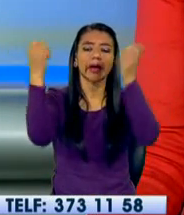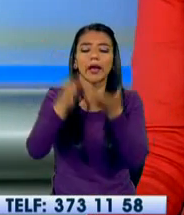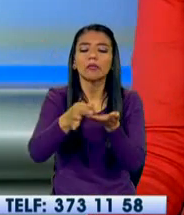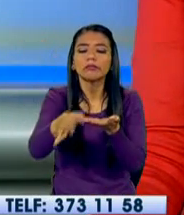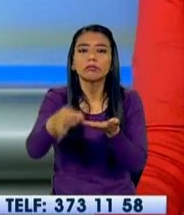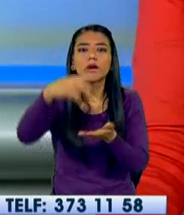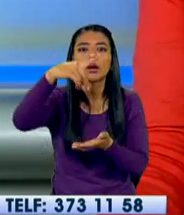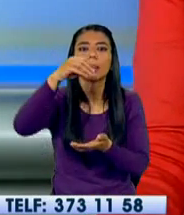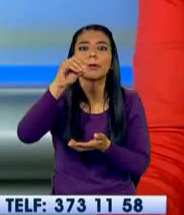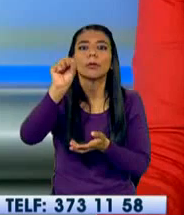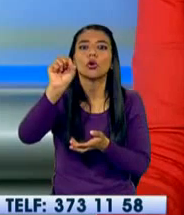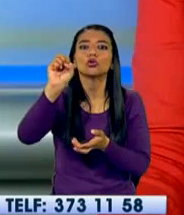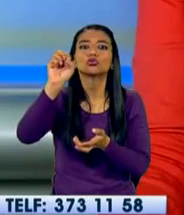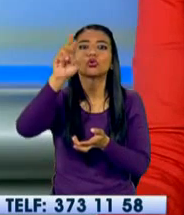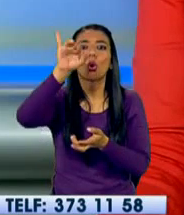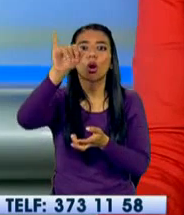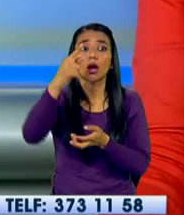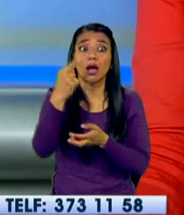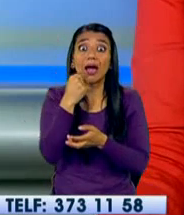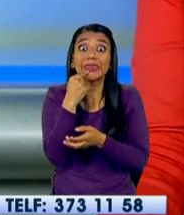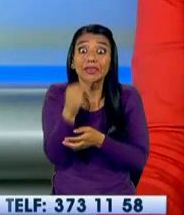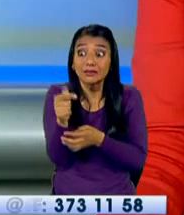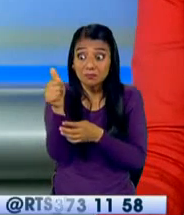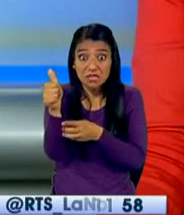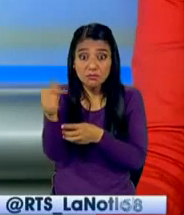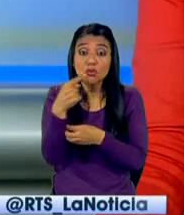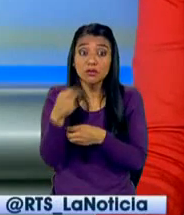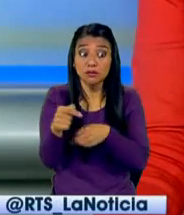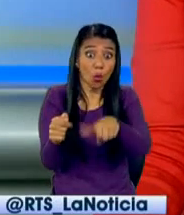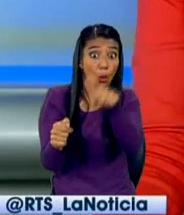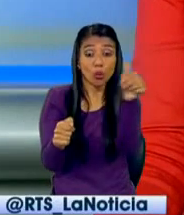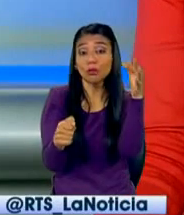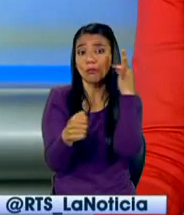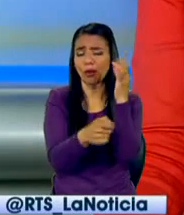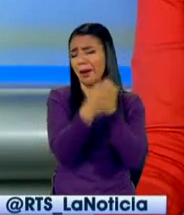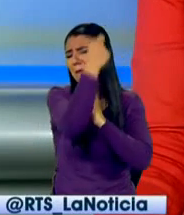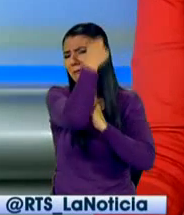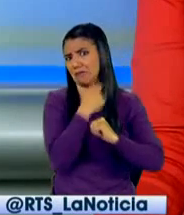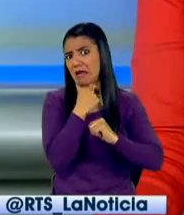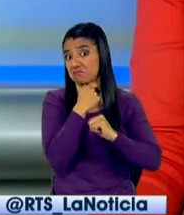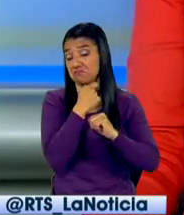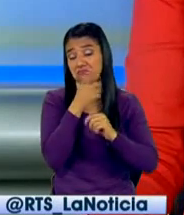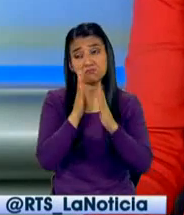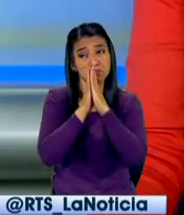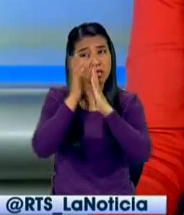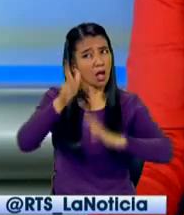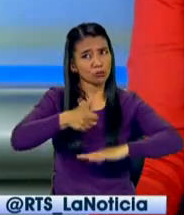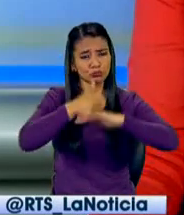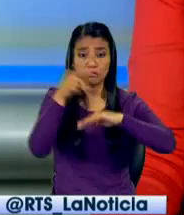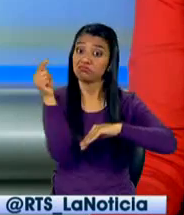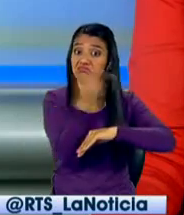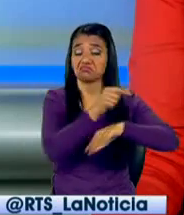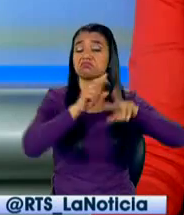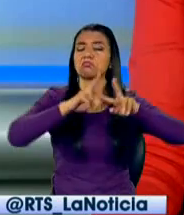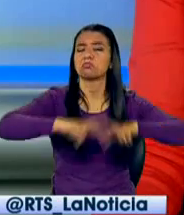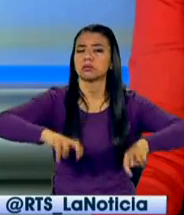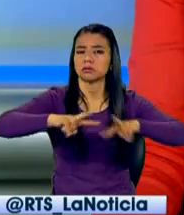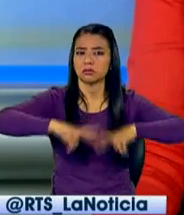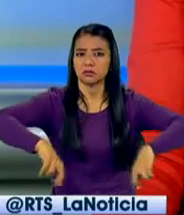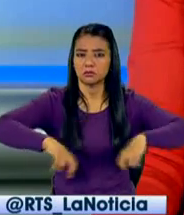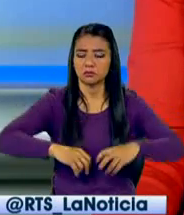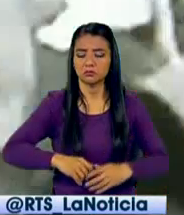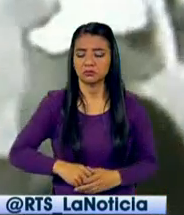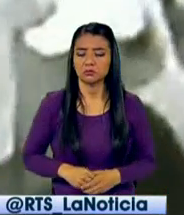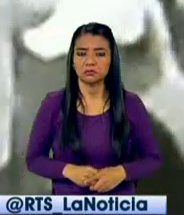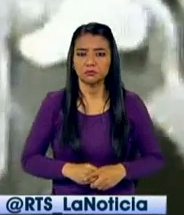la perjudicada, otra mujer la agredió con un objeto cortopunzante y solicita a las autoridades que investiguen la brutal agresión de la que fue víctima.